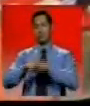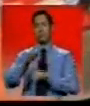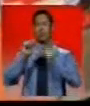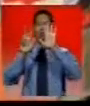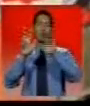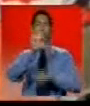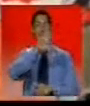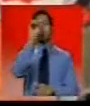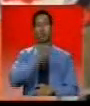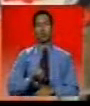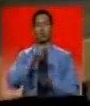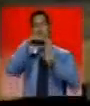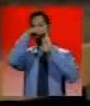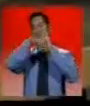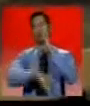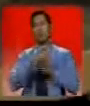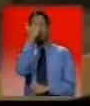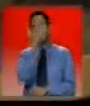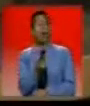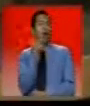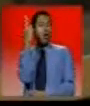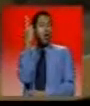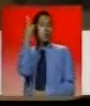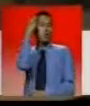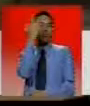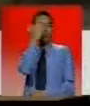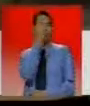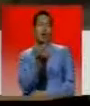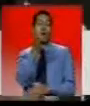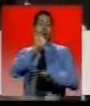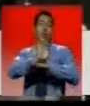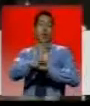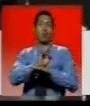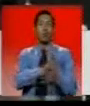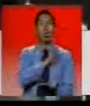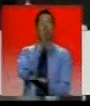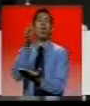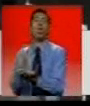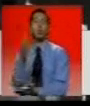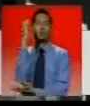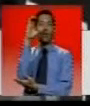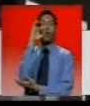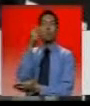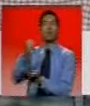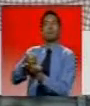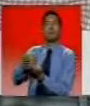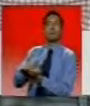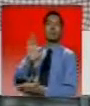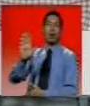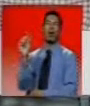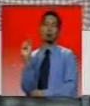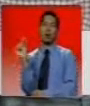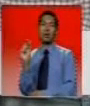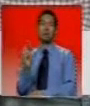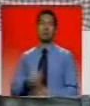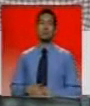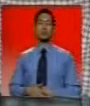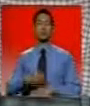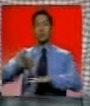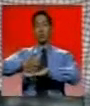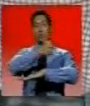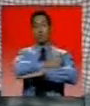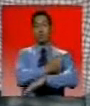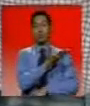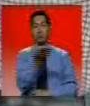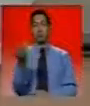9 años, 67.3 millones de dólares. De su lado, las autoridades consideran también que las medidas económicas en marcha